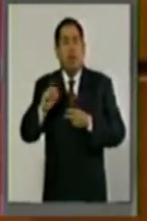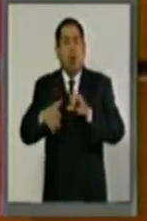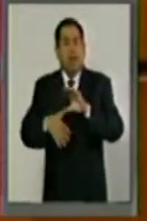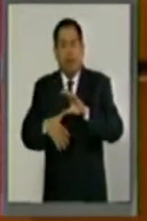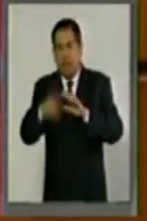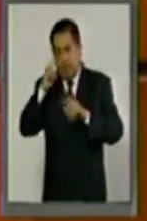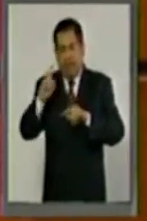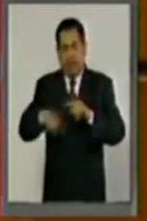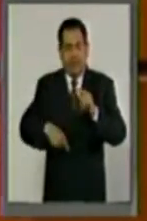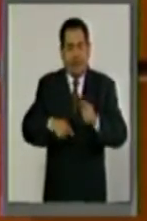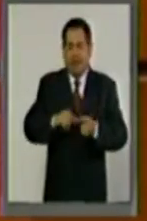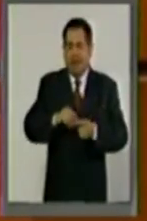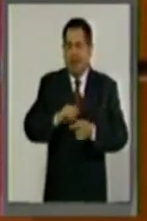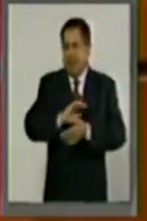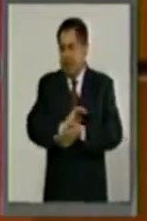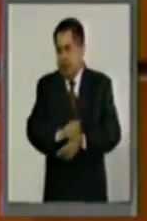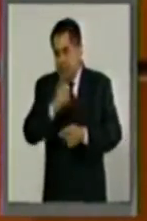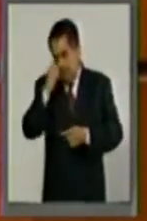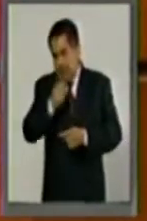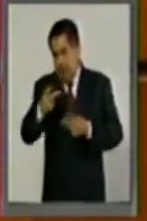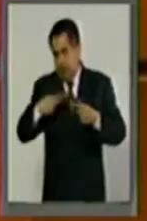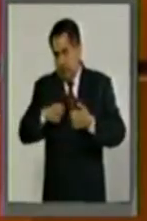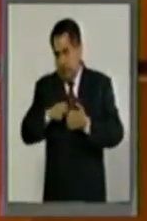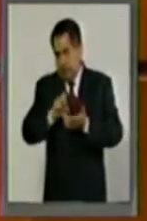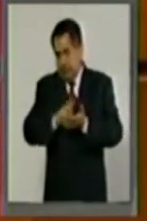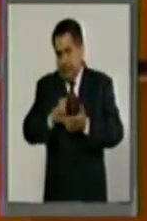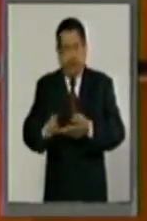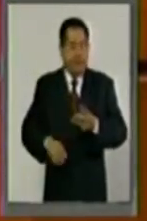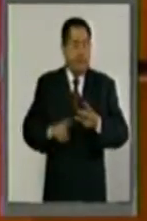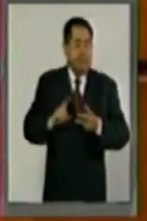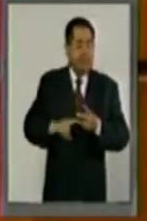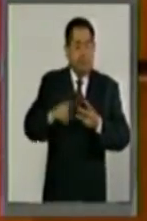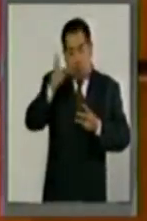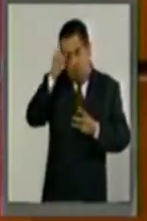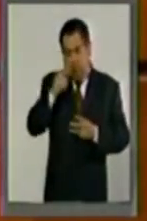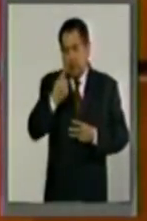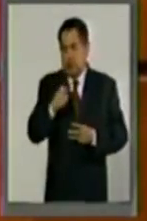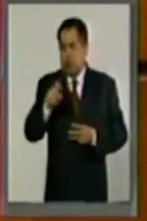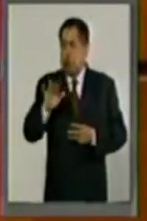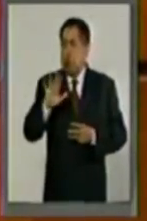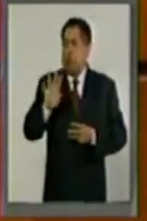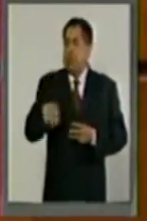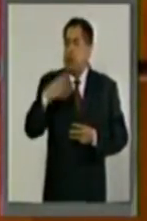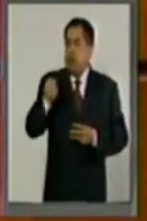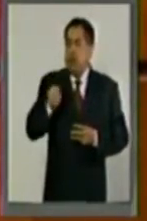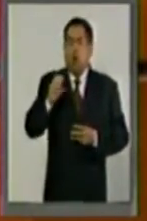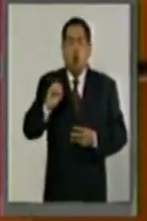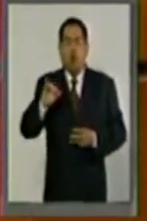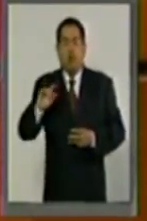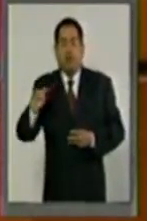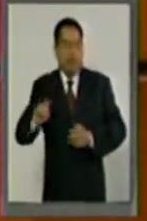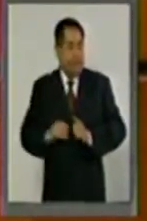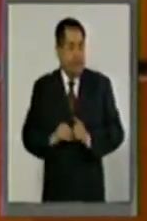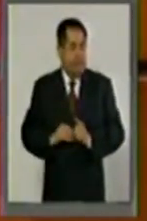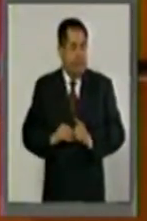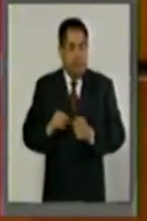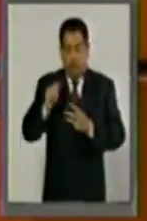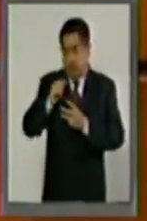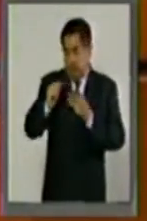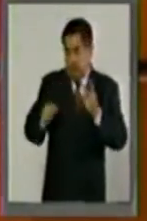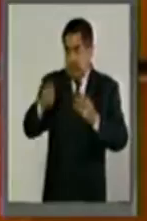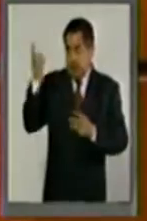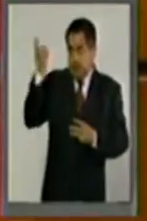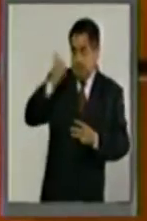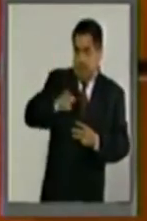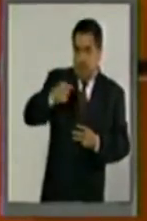discriminación contra las personas con discapacidad y el Convenio 159 de la OIT, la cual mandatan al